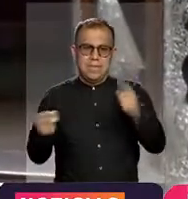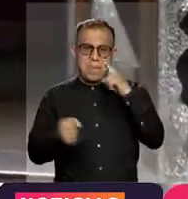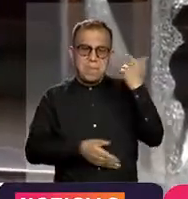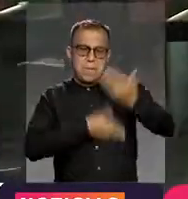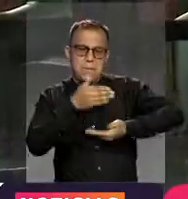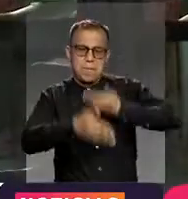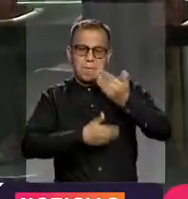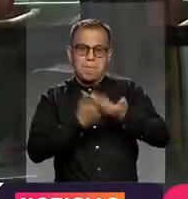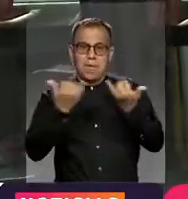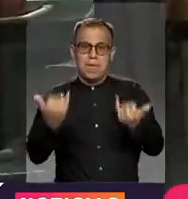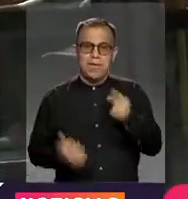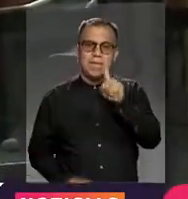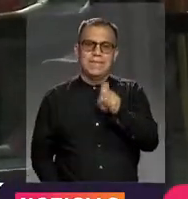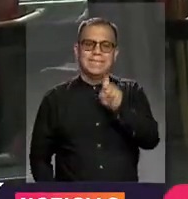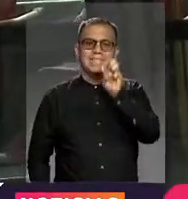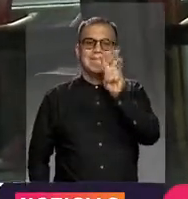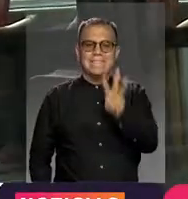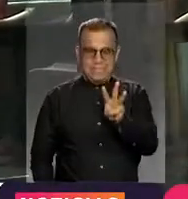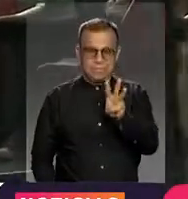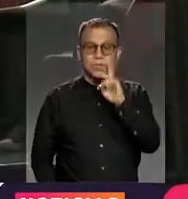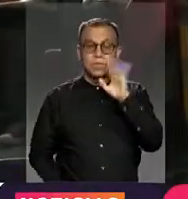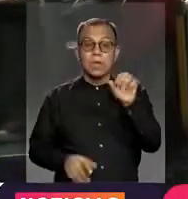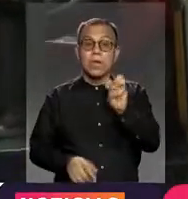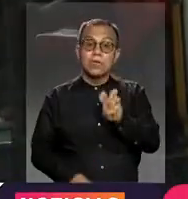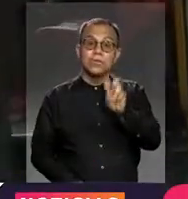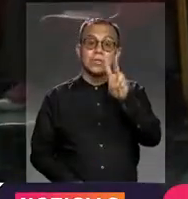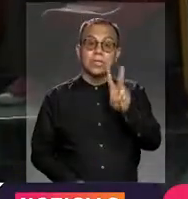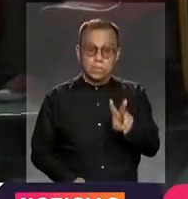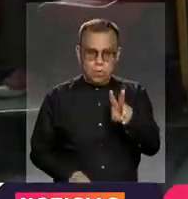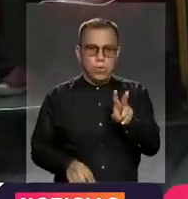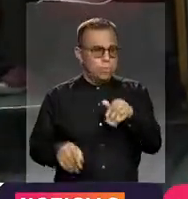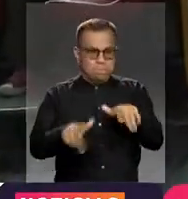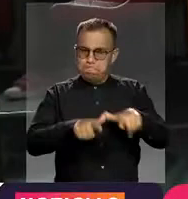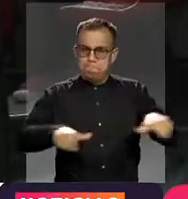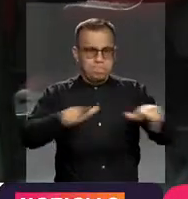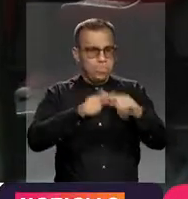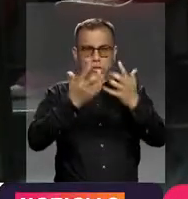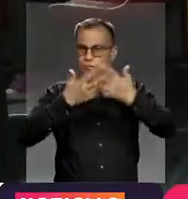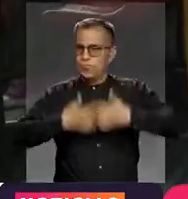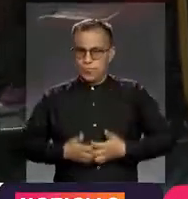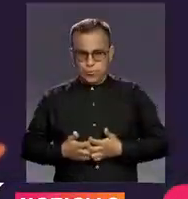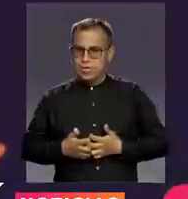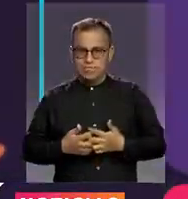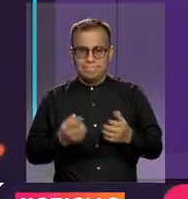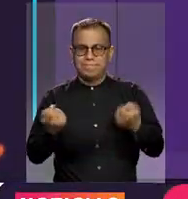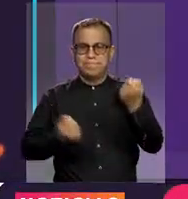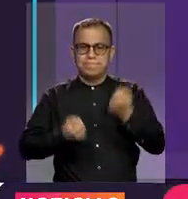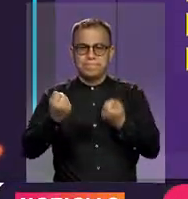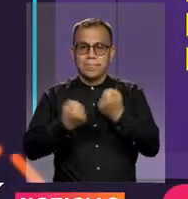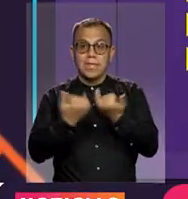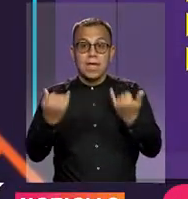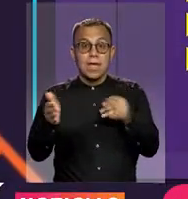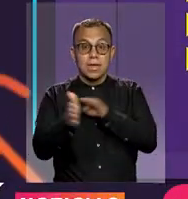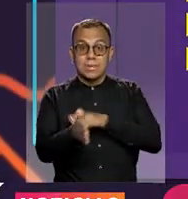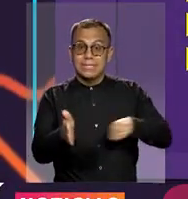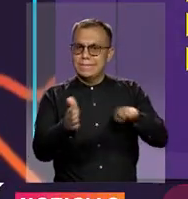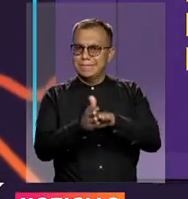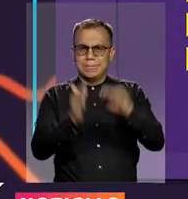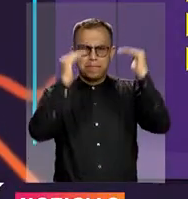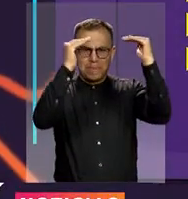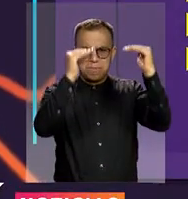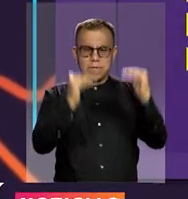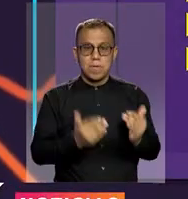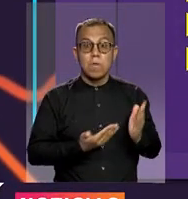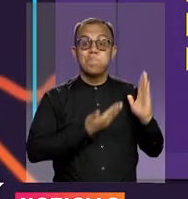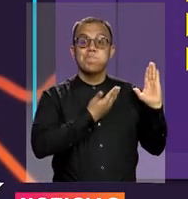flota. 63 buses troncales y 82 zonales no están circulando por la ciudad. Las estaciones inoperativas